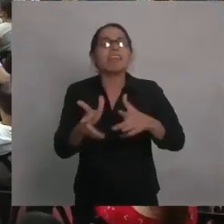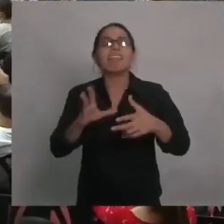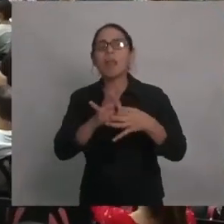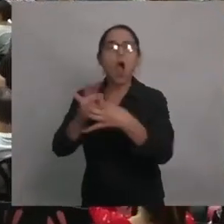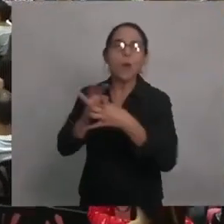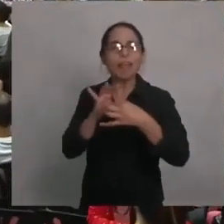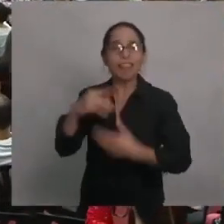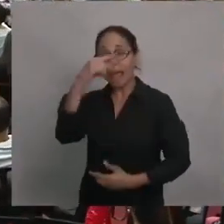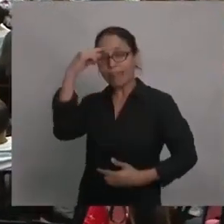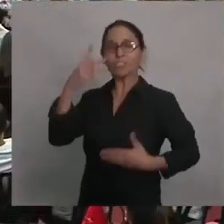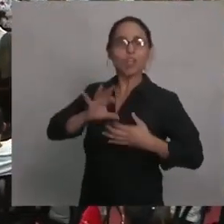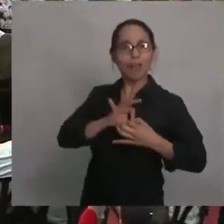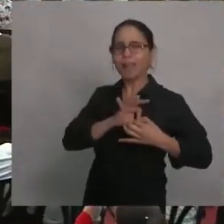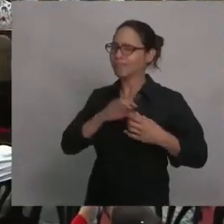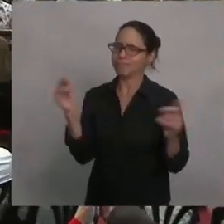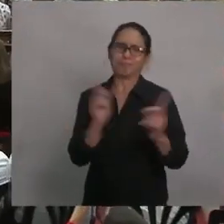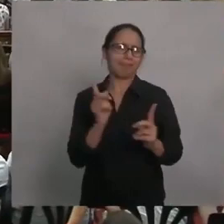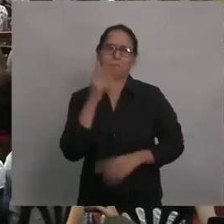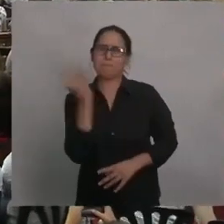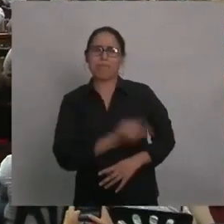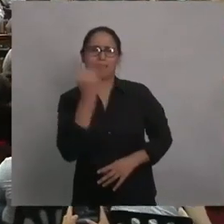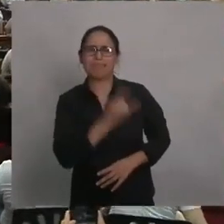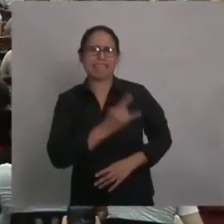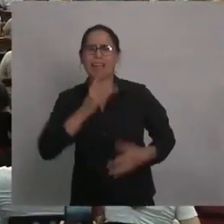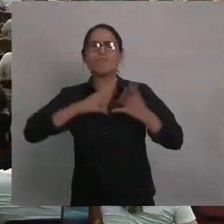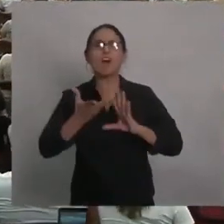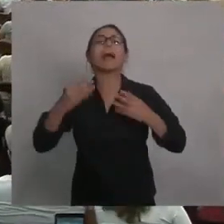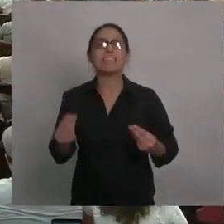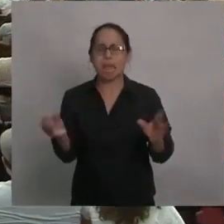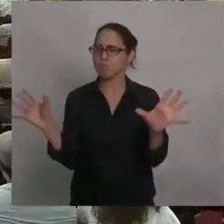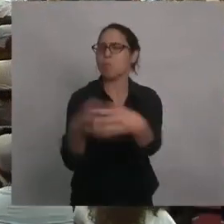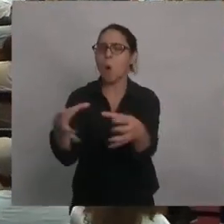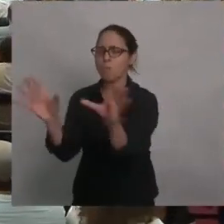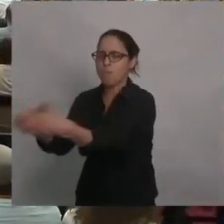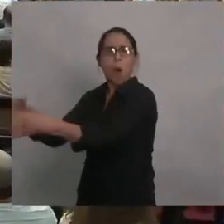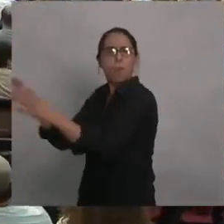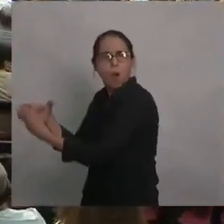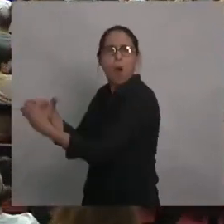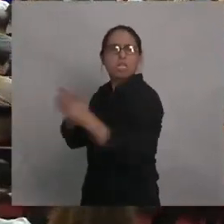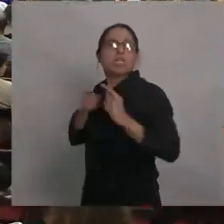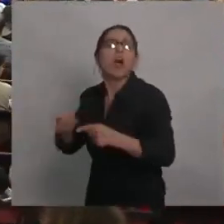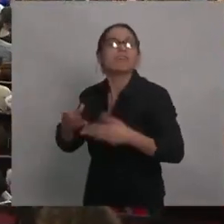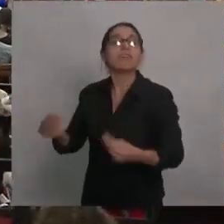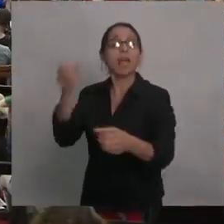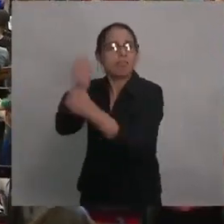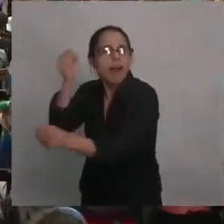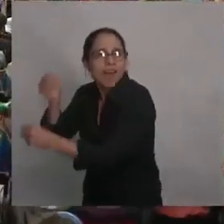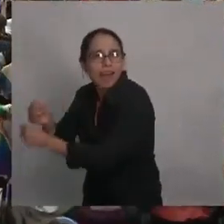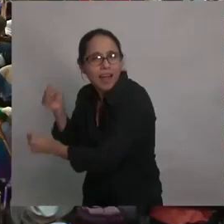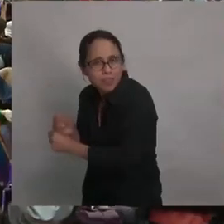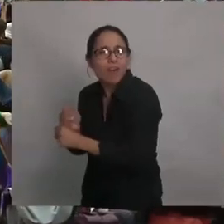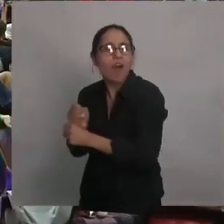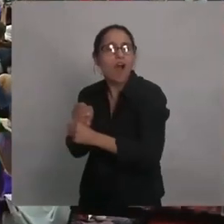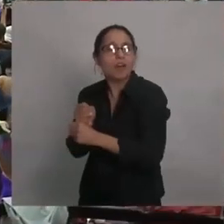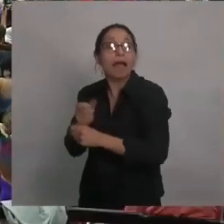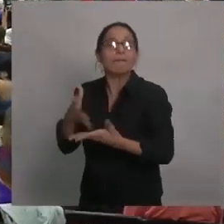divide, jerarquiza. El fascismo es clasista. El fascismo ataca a los trabajadores.